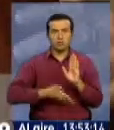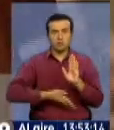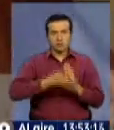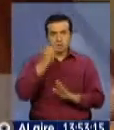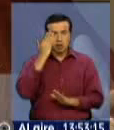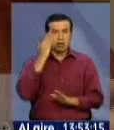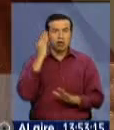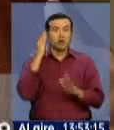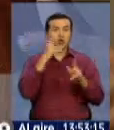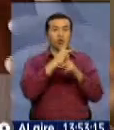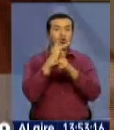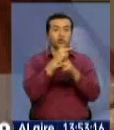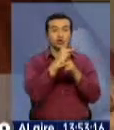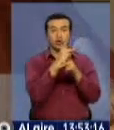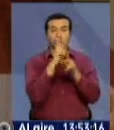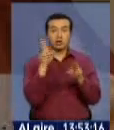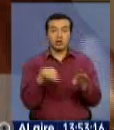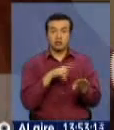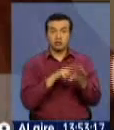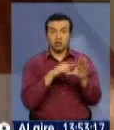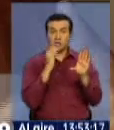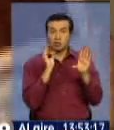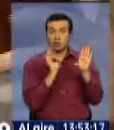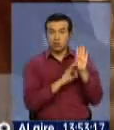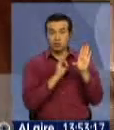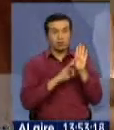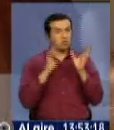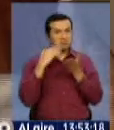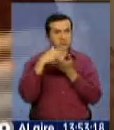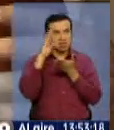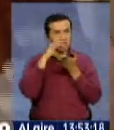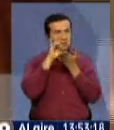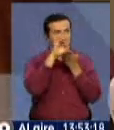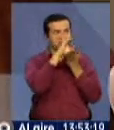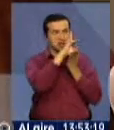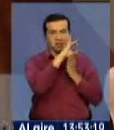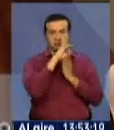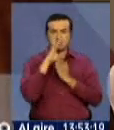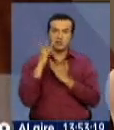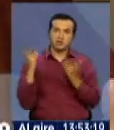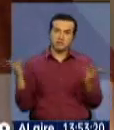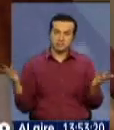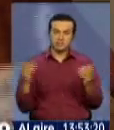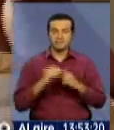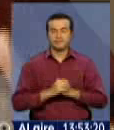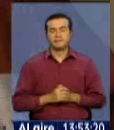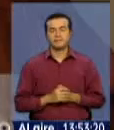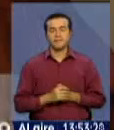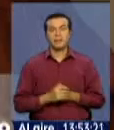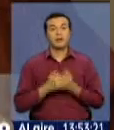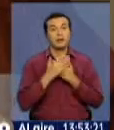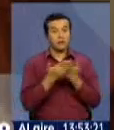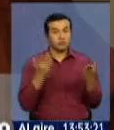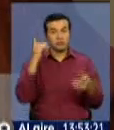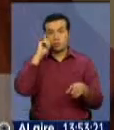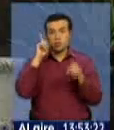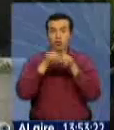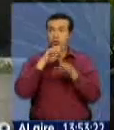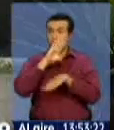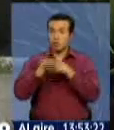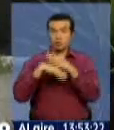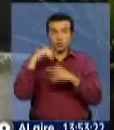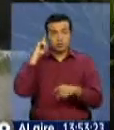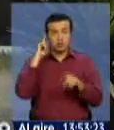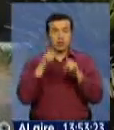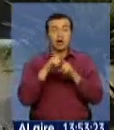el Consejo Nacional, el Consejo de Participación Ciudadana y Control Social. En eso están de acuerdo todos.